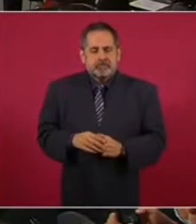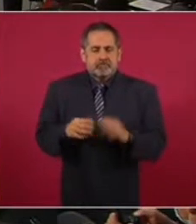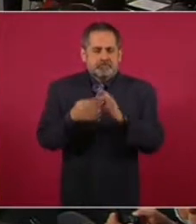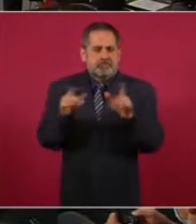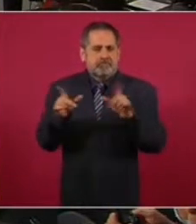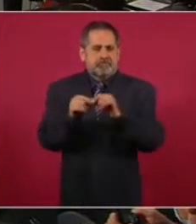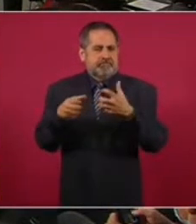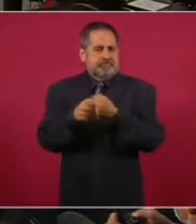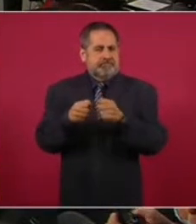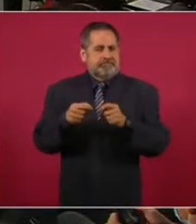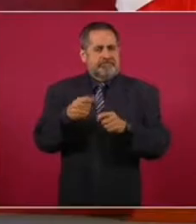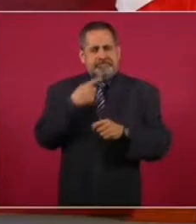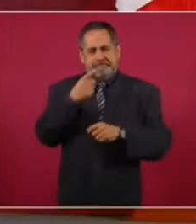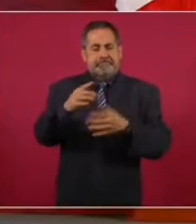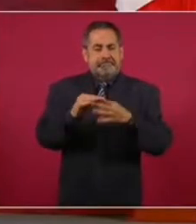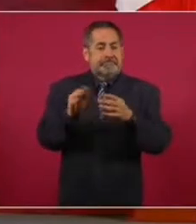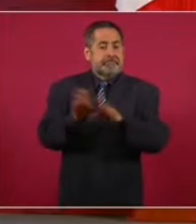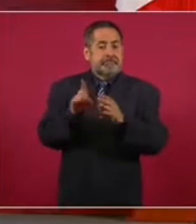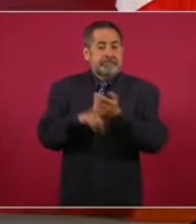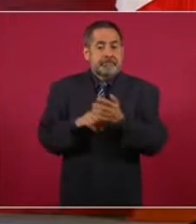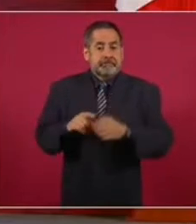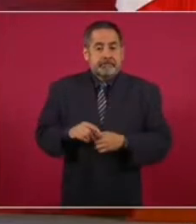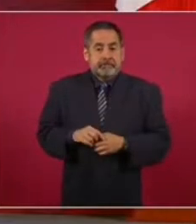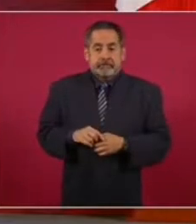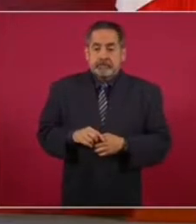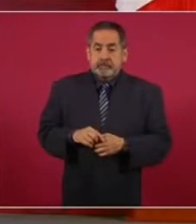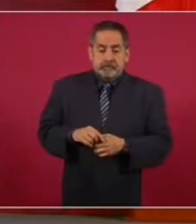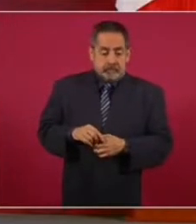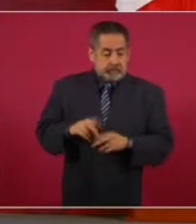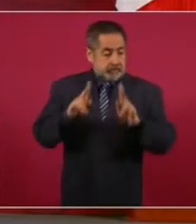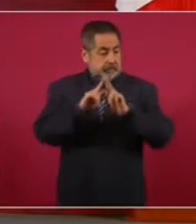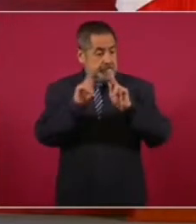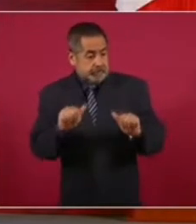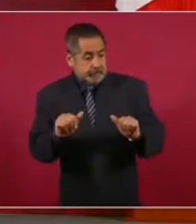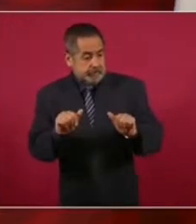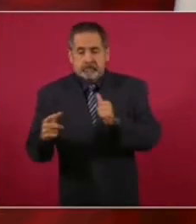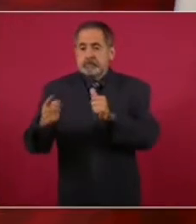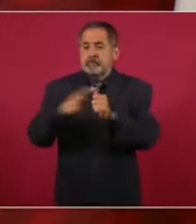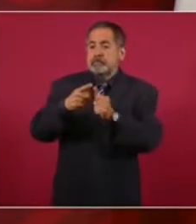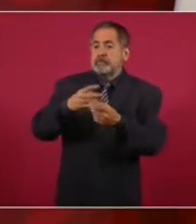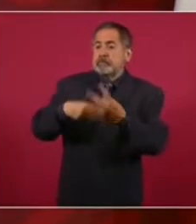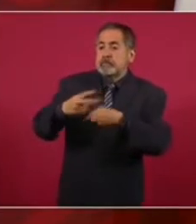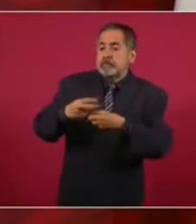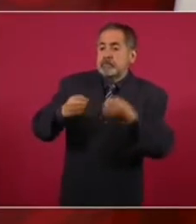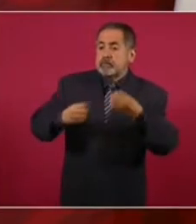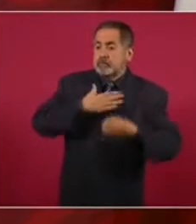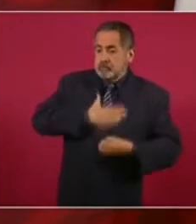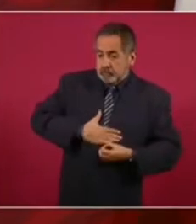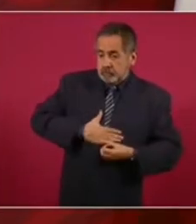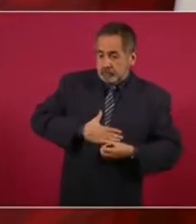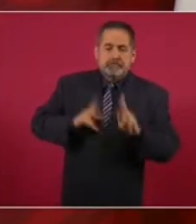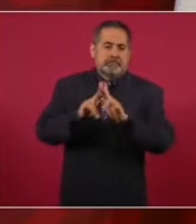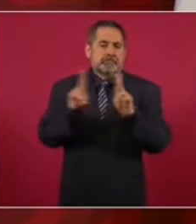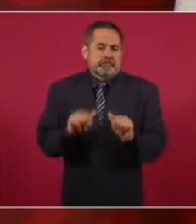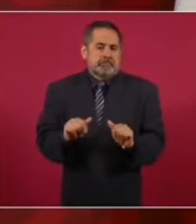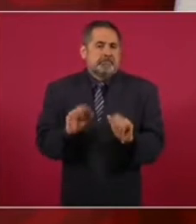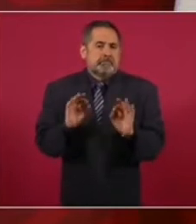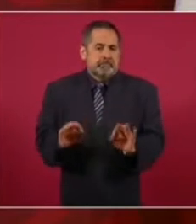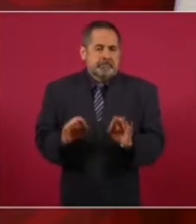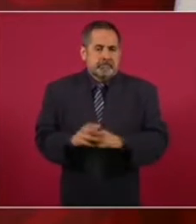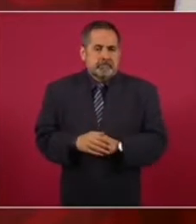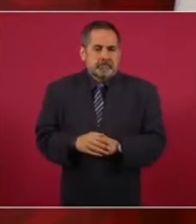resumir en que la paz es fruto de la justicia, que no se resuelve solo